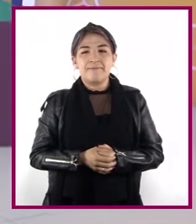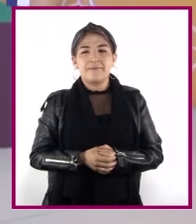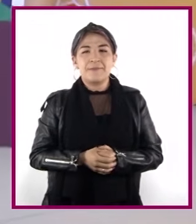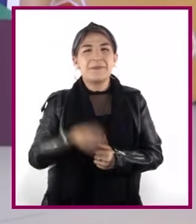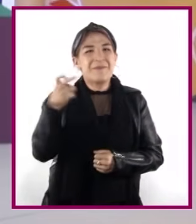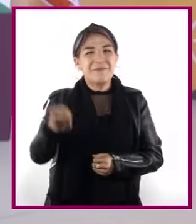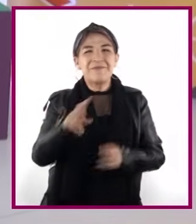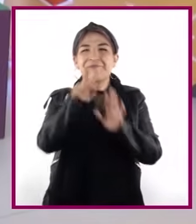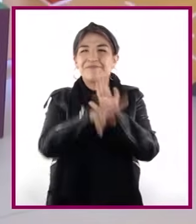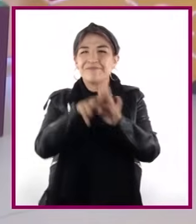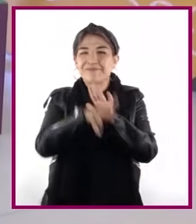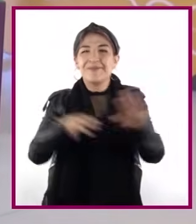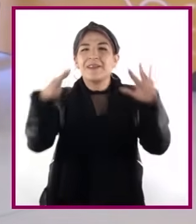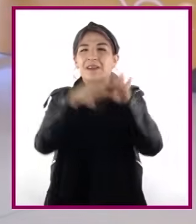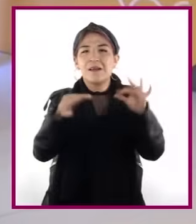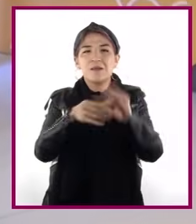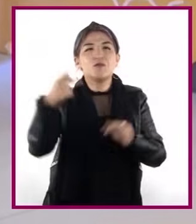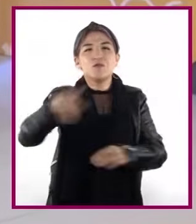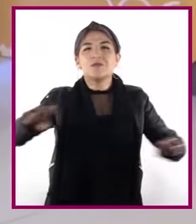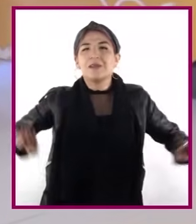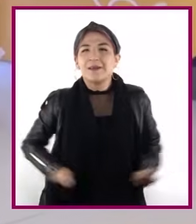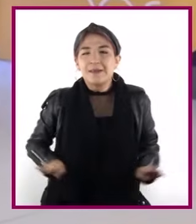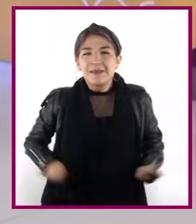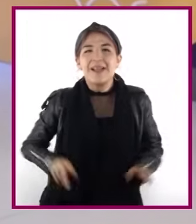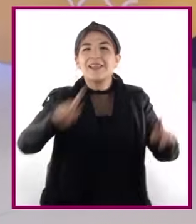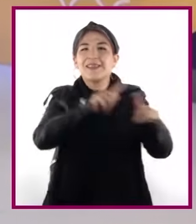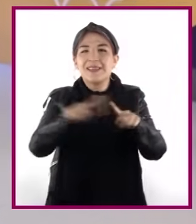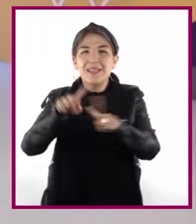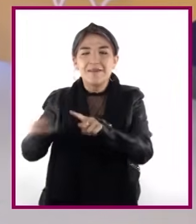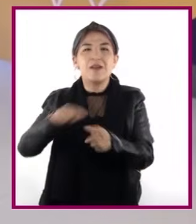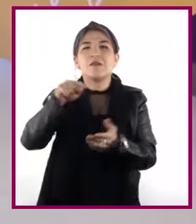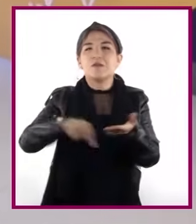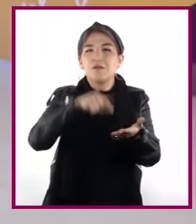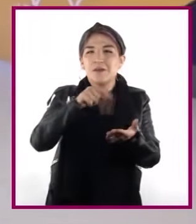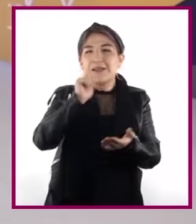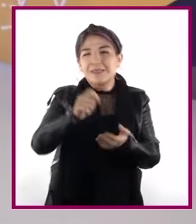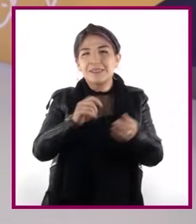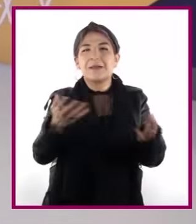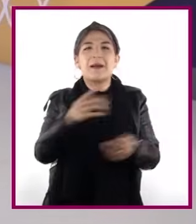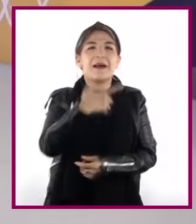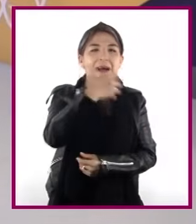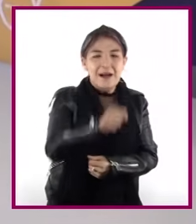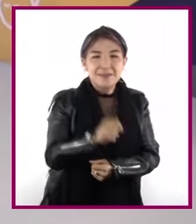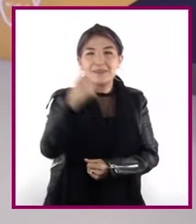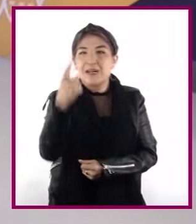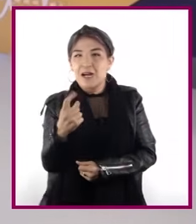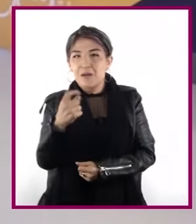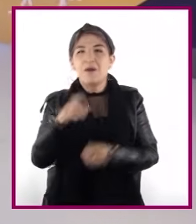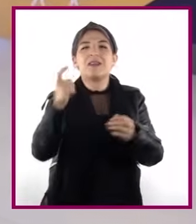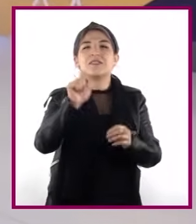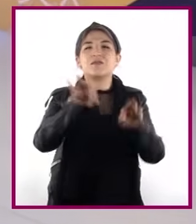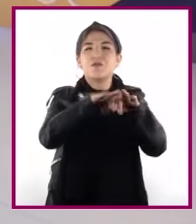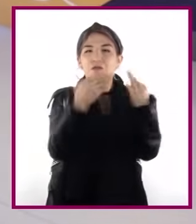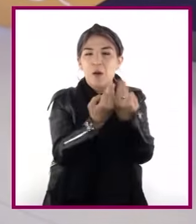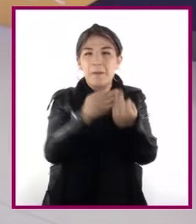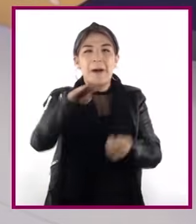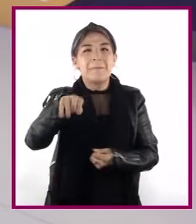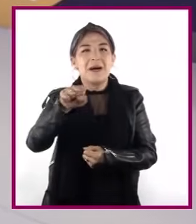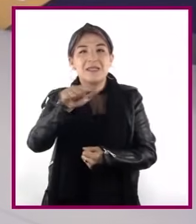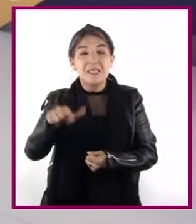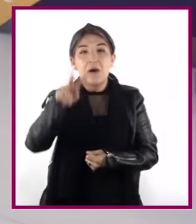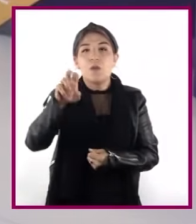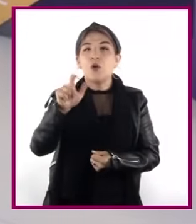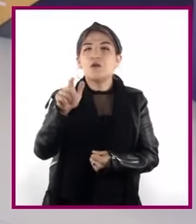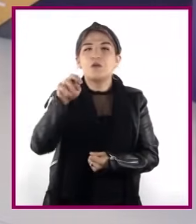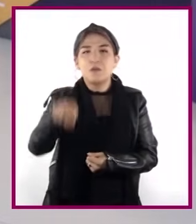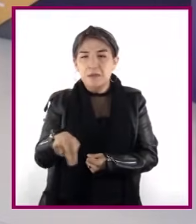En el video se mencionaron las características de los diferentes estados de agregación, por ejemplo, su forma, masa,